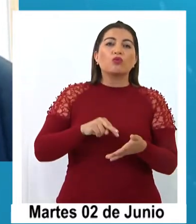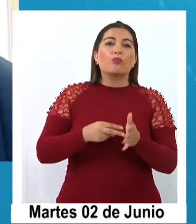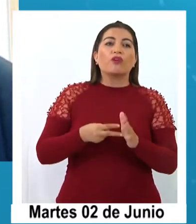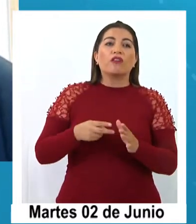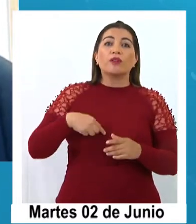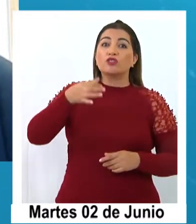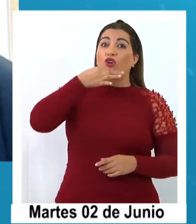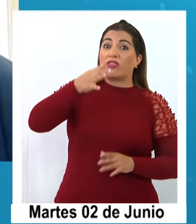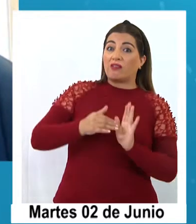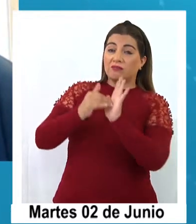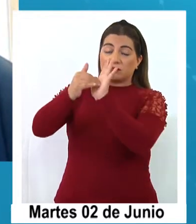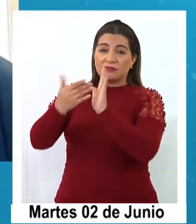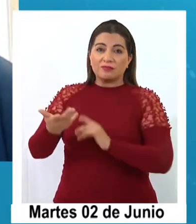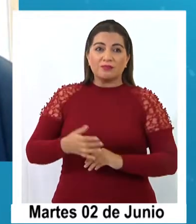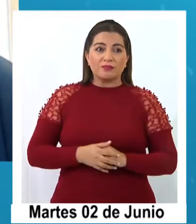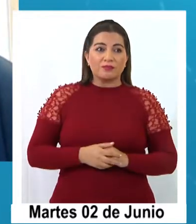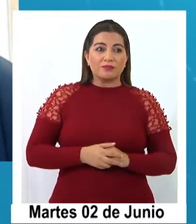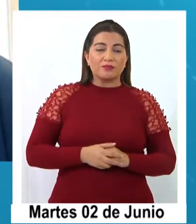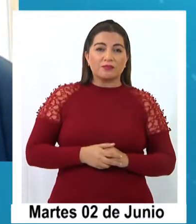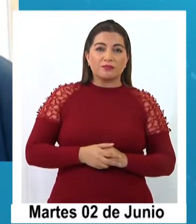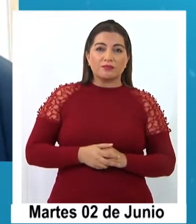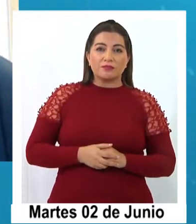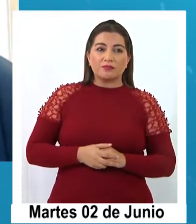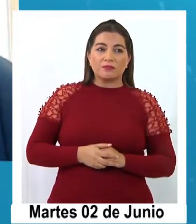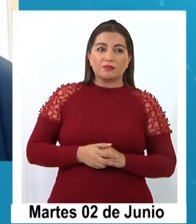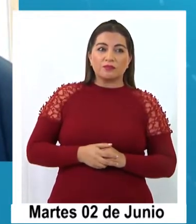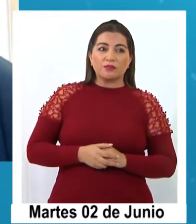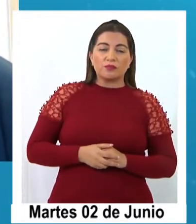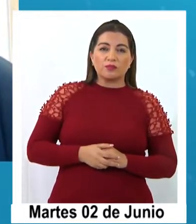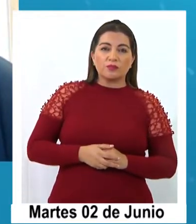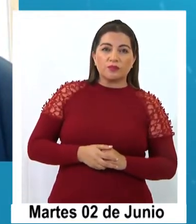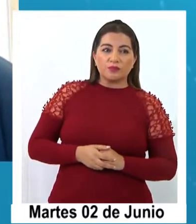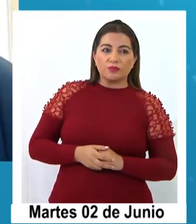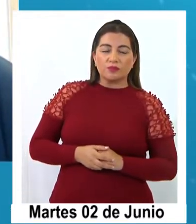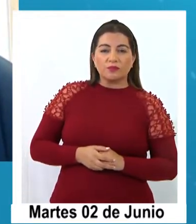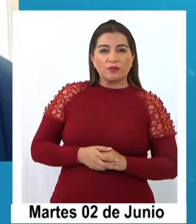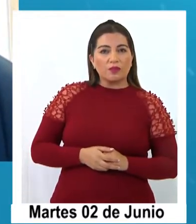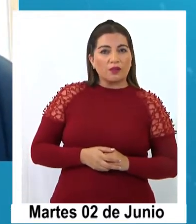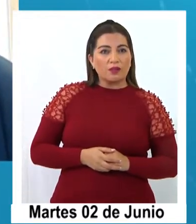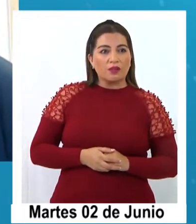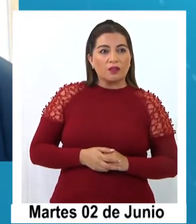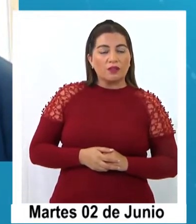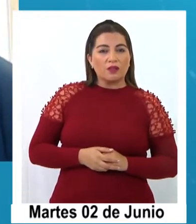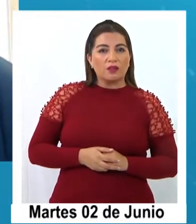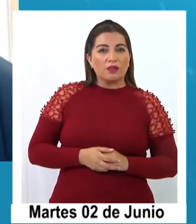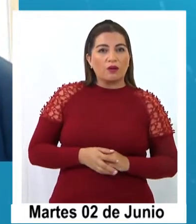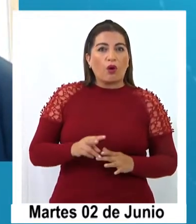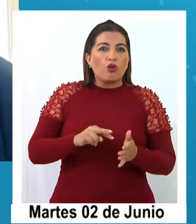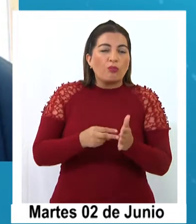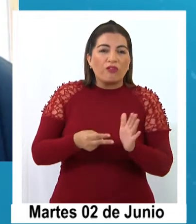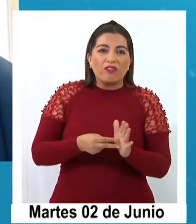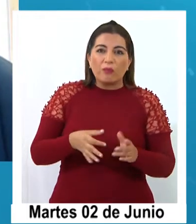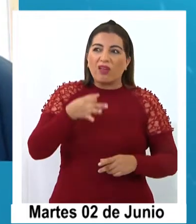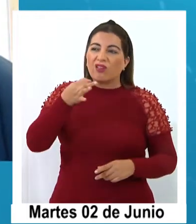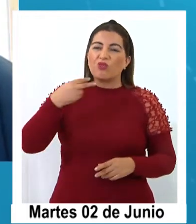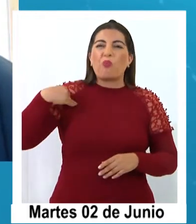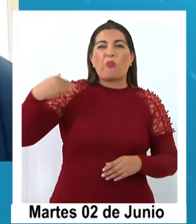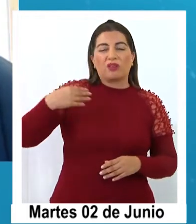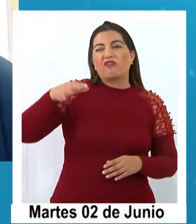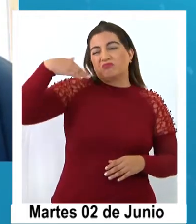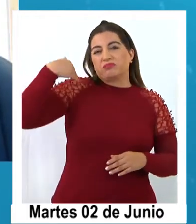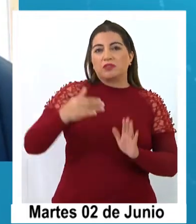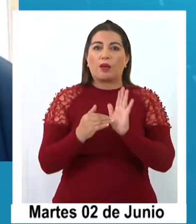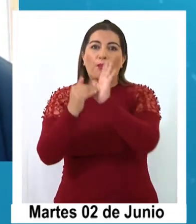no lo plantea, que lo hacen mucho, cuando tú quieres durar mucho rato en un cargo, o plantean los problemas, aunque sea conflictivo.